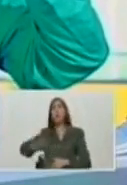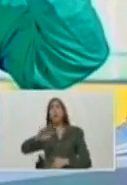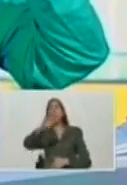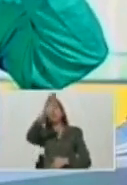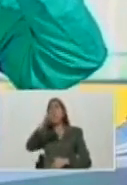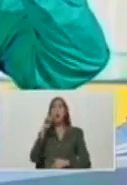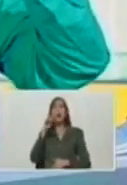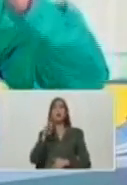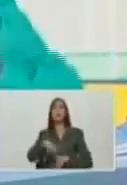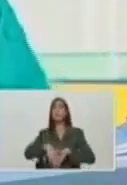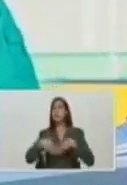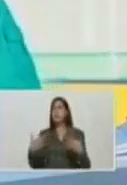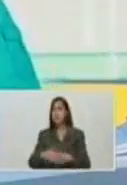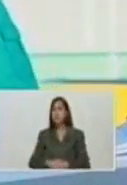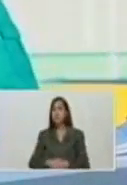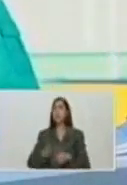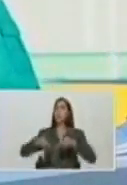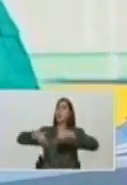Guarayra Repano? El Humboldt.